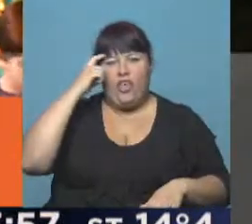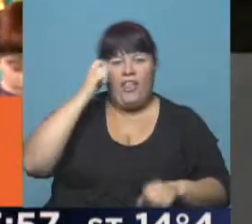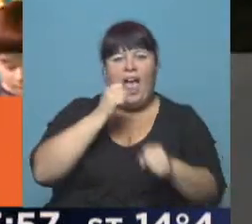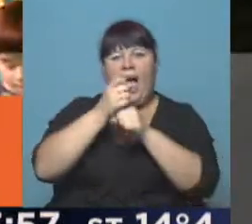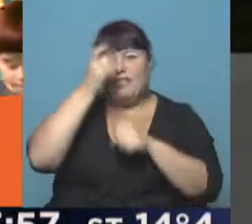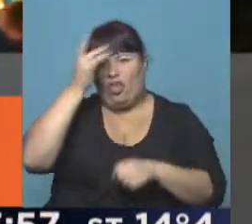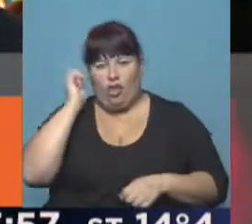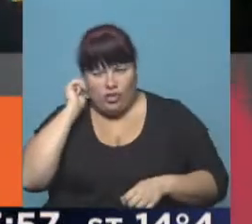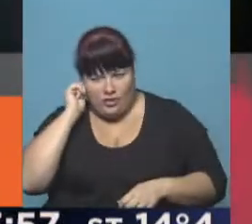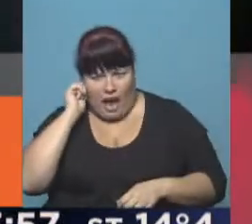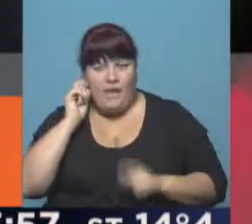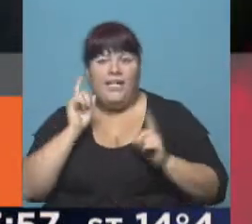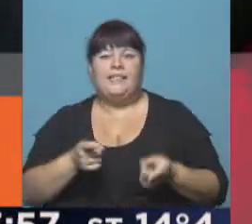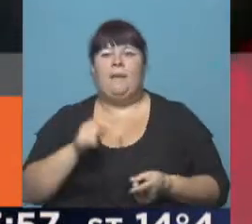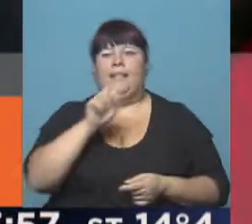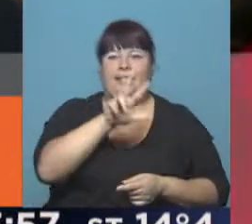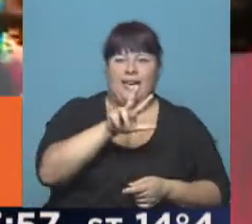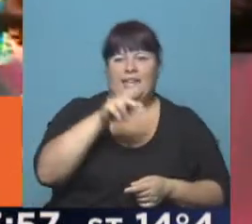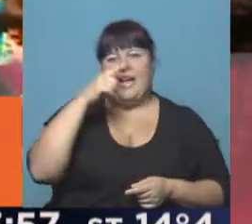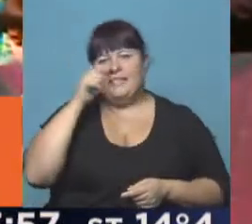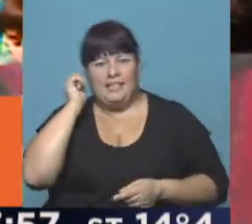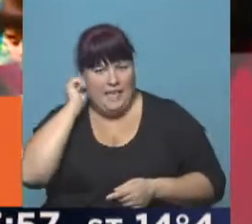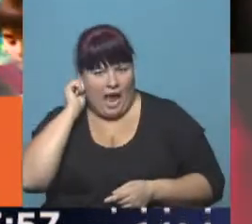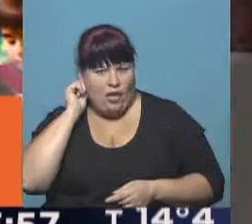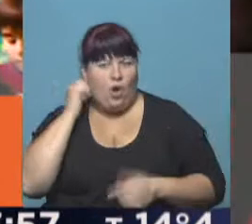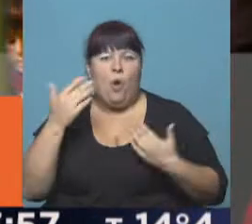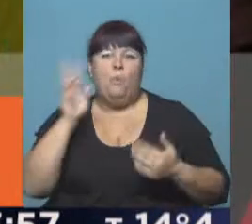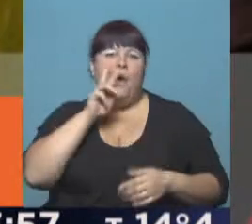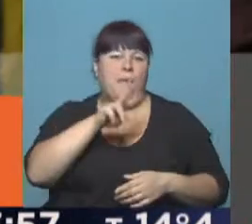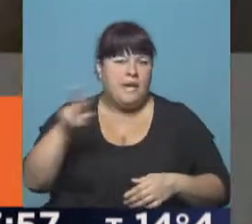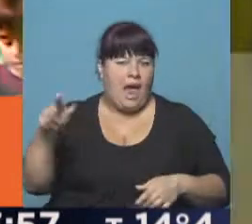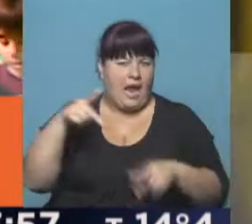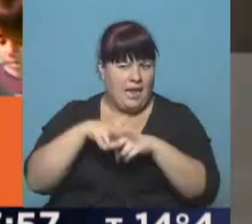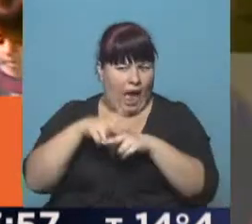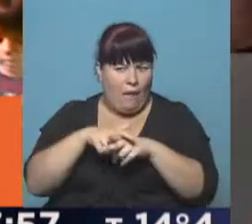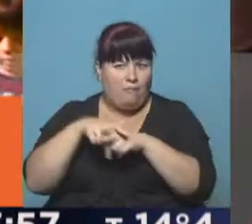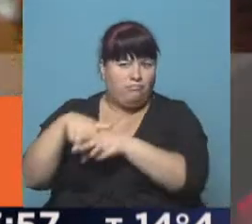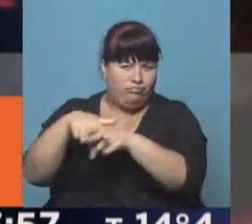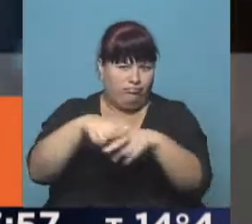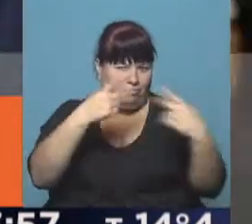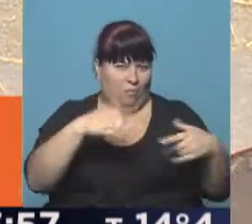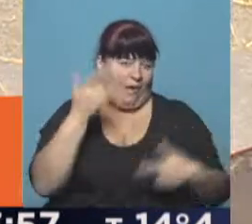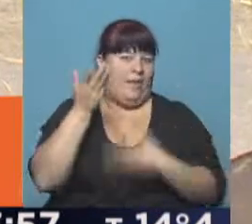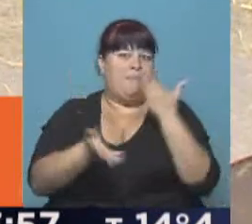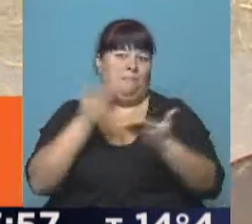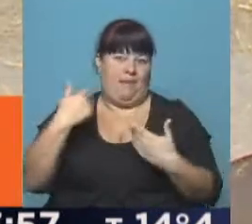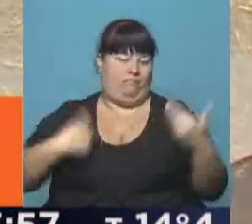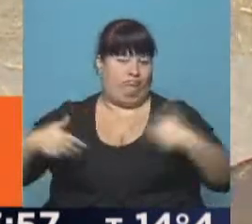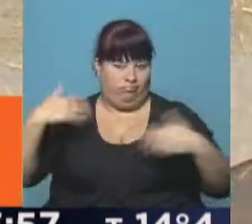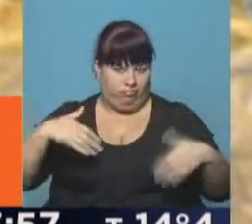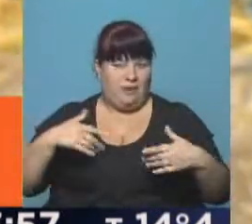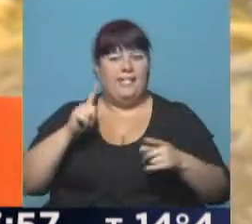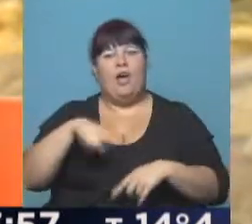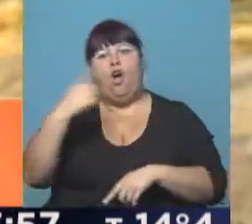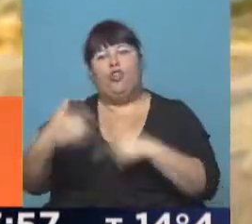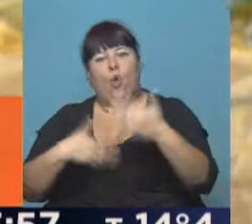12 años y desde lo que son 3 a 7 años. Pueden hacer un recorrido en pony, que eso piden muchísimo, que tienen mucha demanda. Tienen el